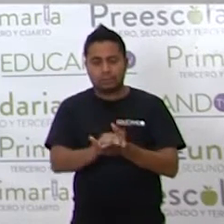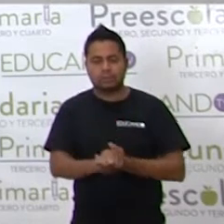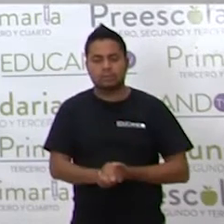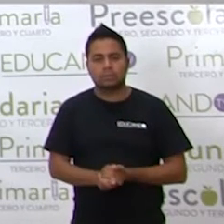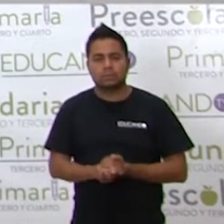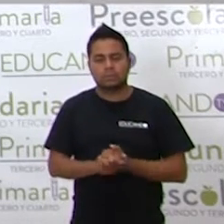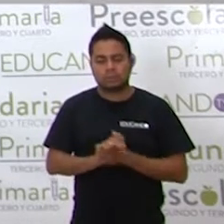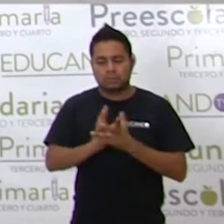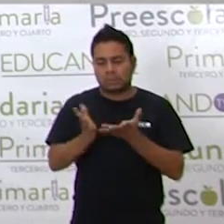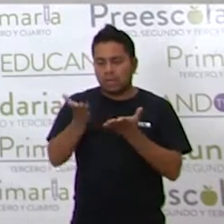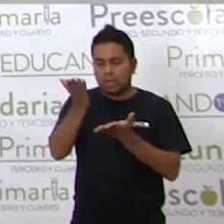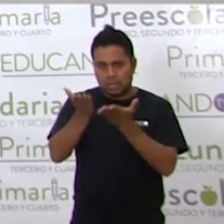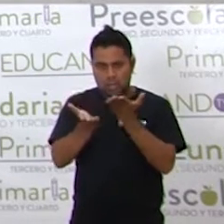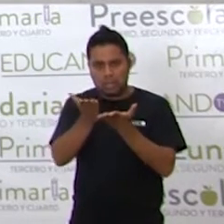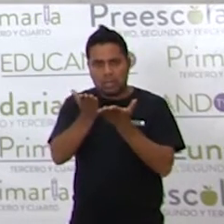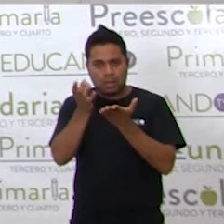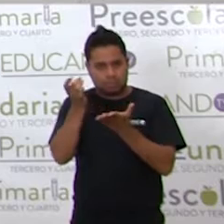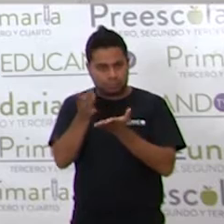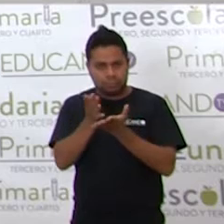nuestras comparaciones.